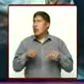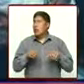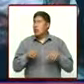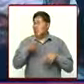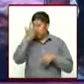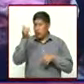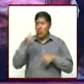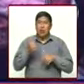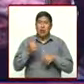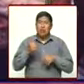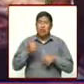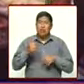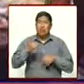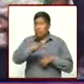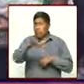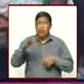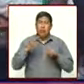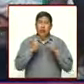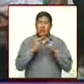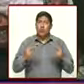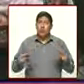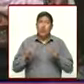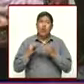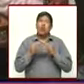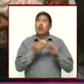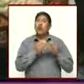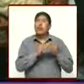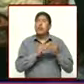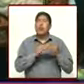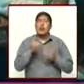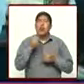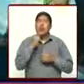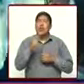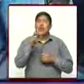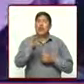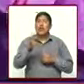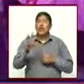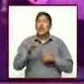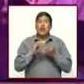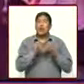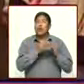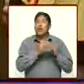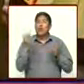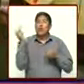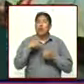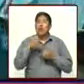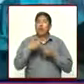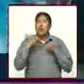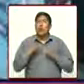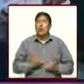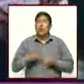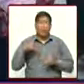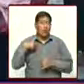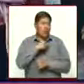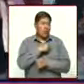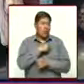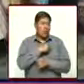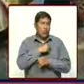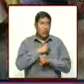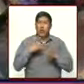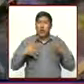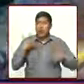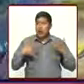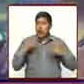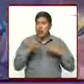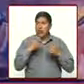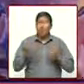por lo que son los municipios de Potosí, sus comunidades. Son 36 municipios que están participando en el día de hoy y en verdad vamos a hacer un derroche de alegría